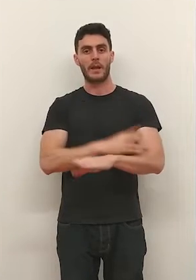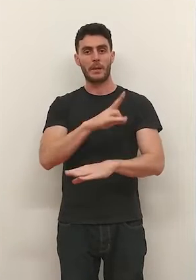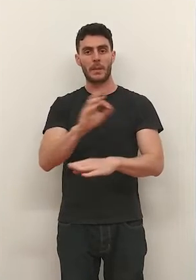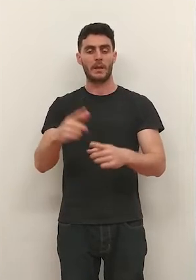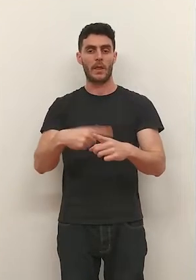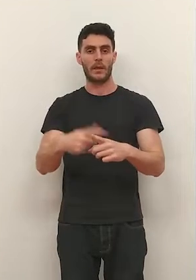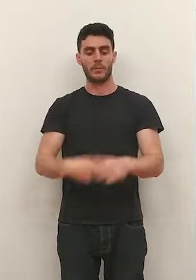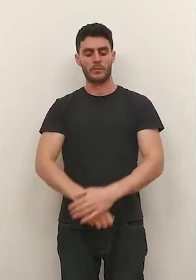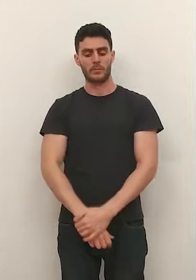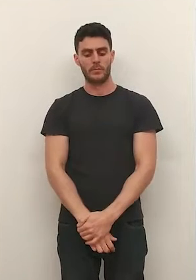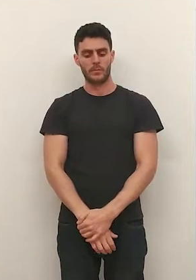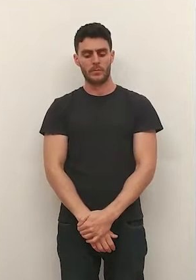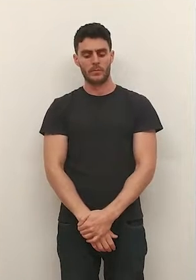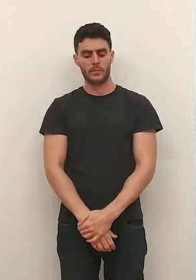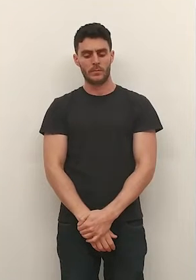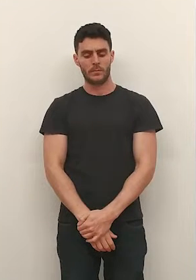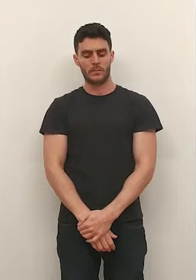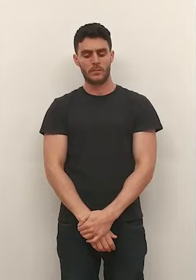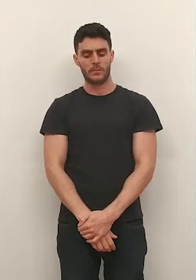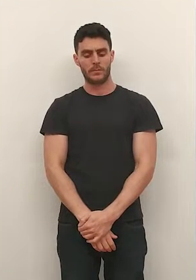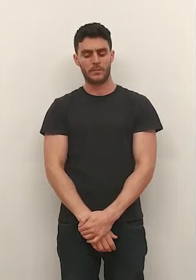20 céntimos.